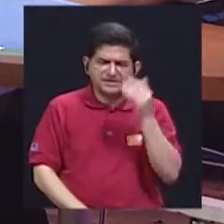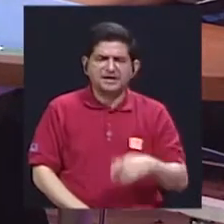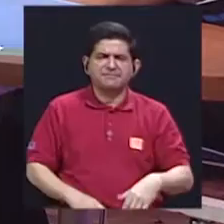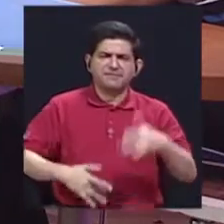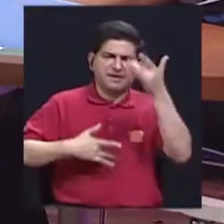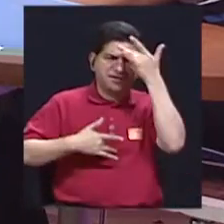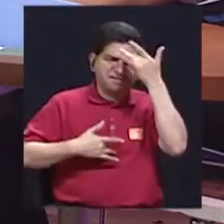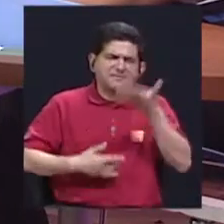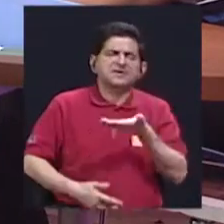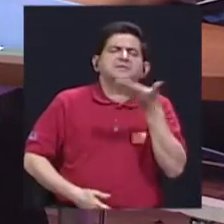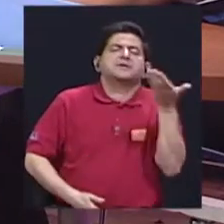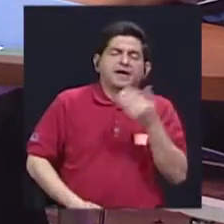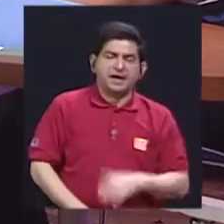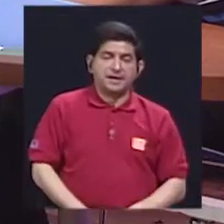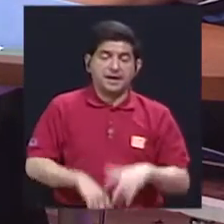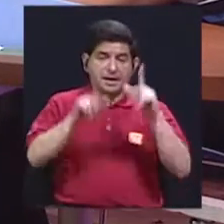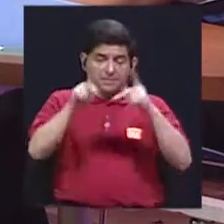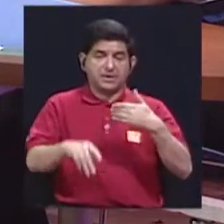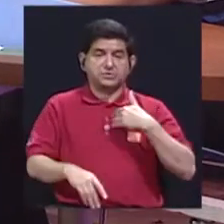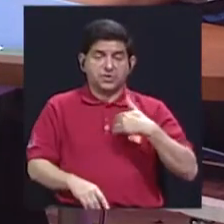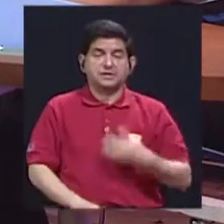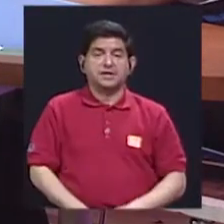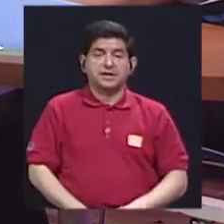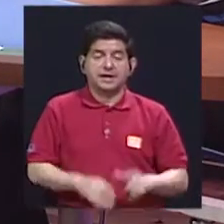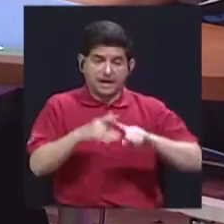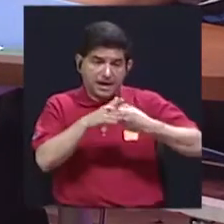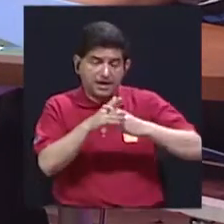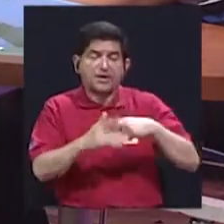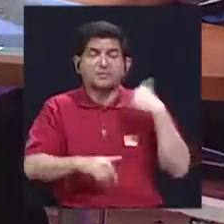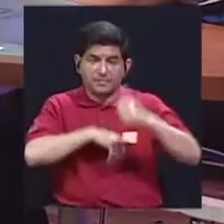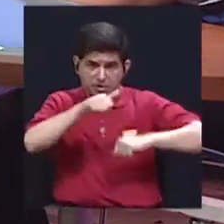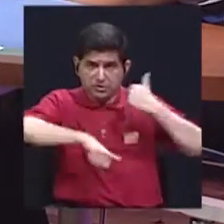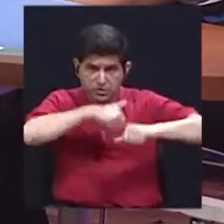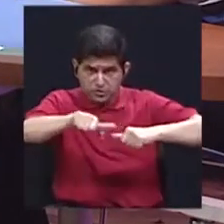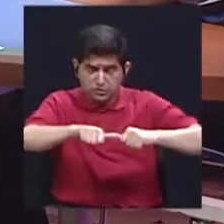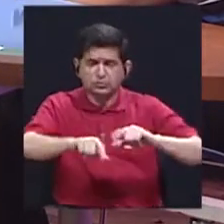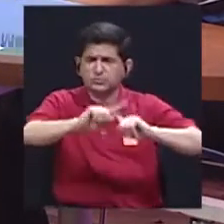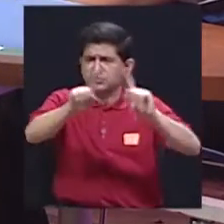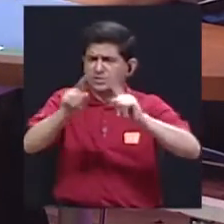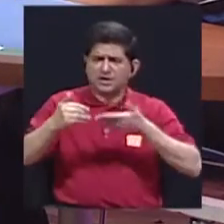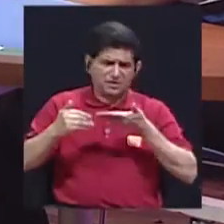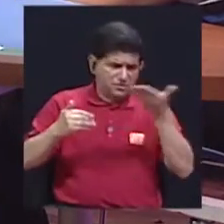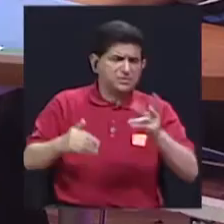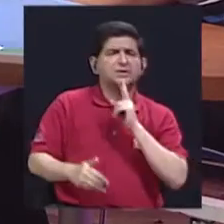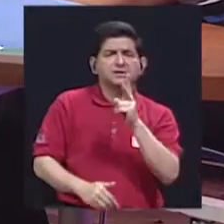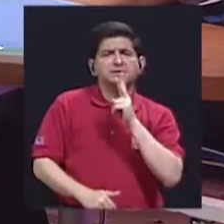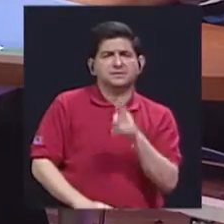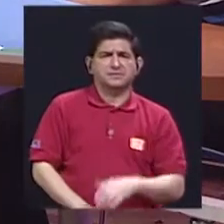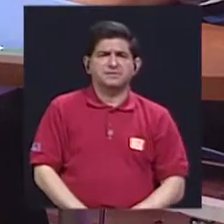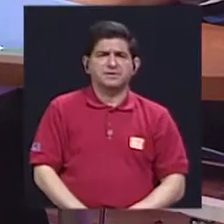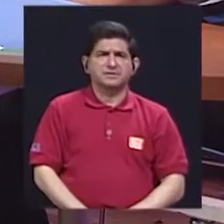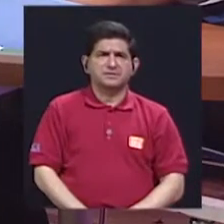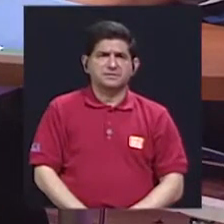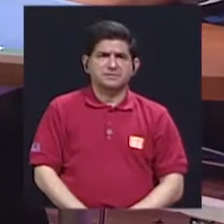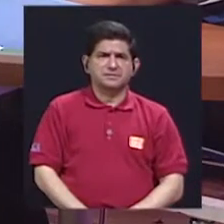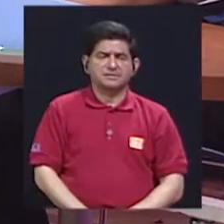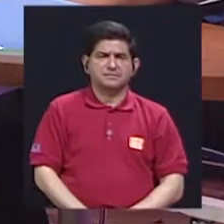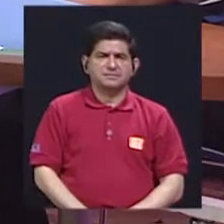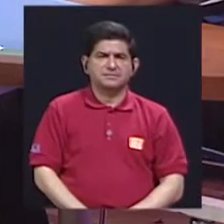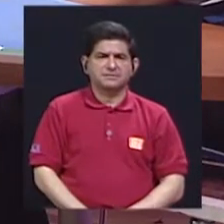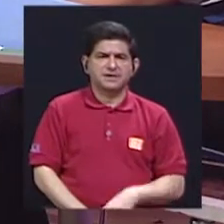para que él pueda y tenga arma como para luchar que son muchas cosas las que verdad que que te